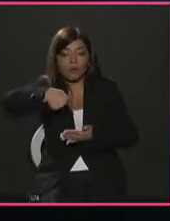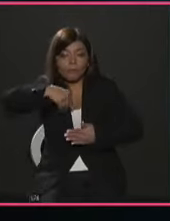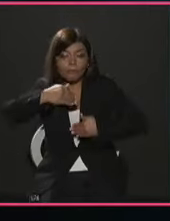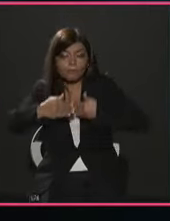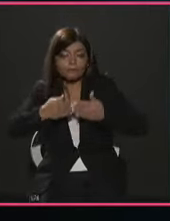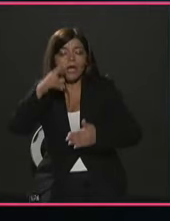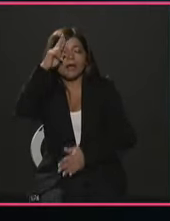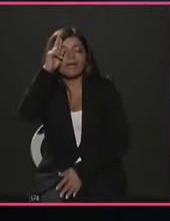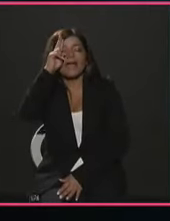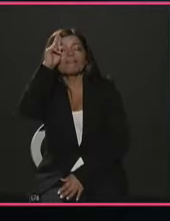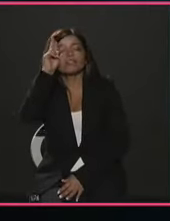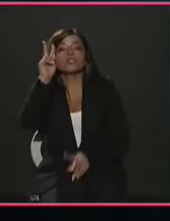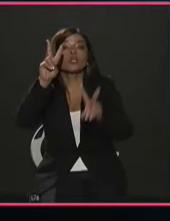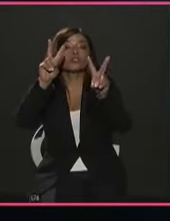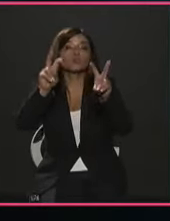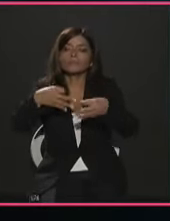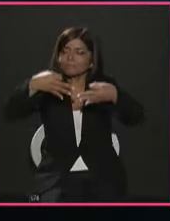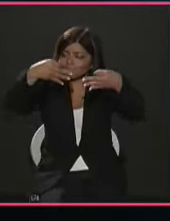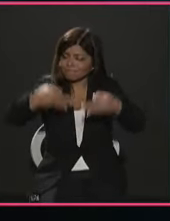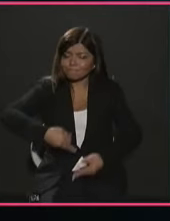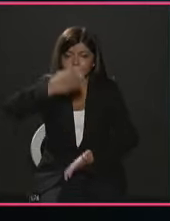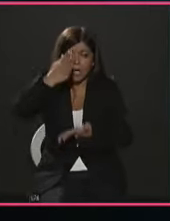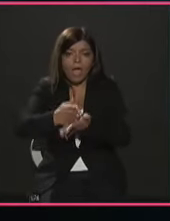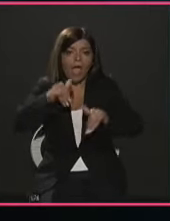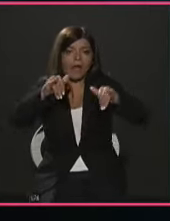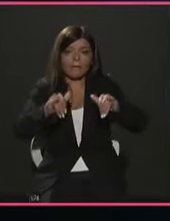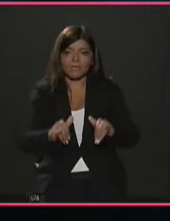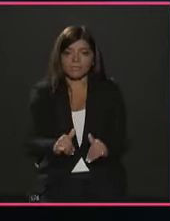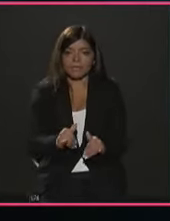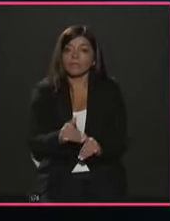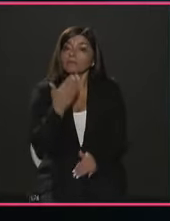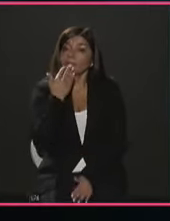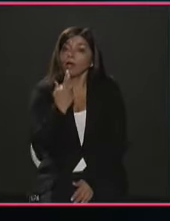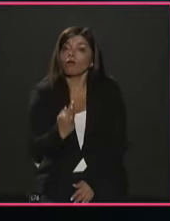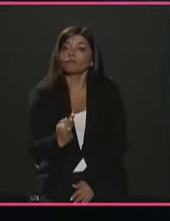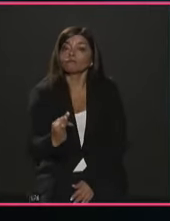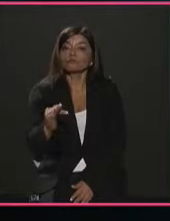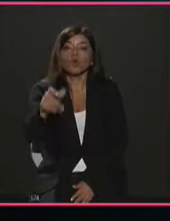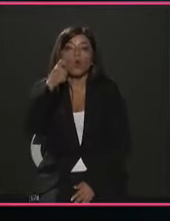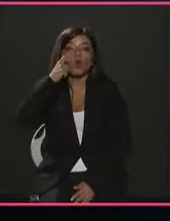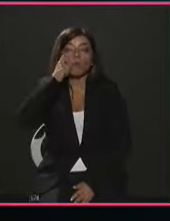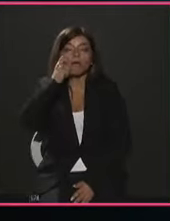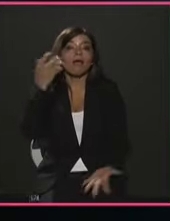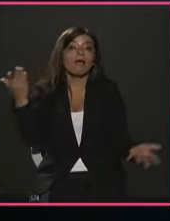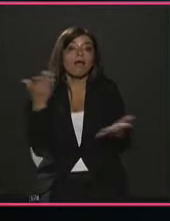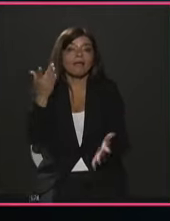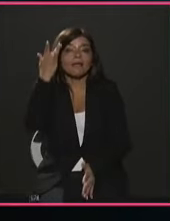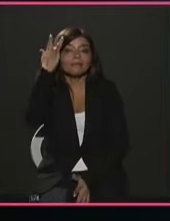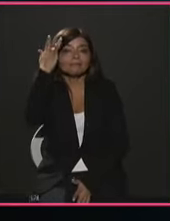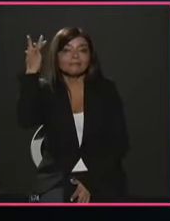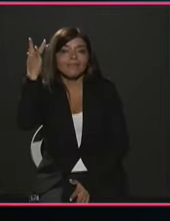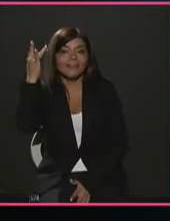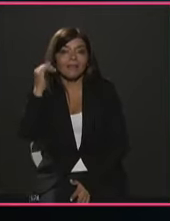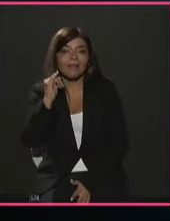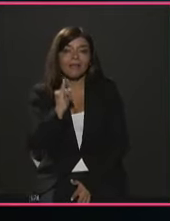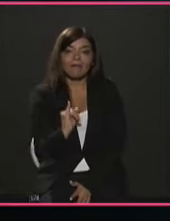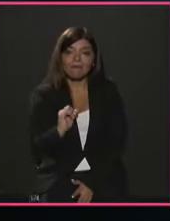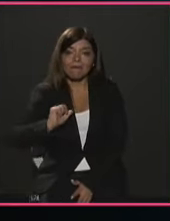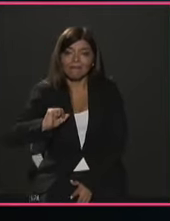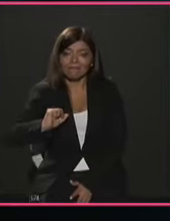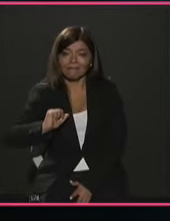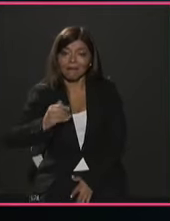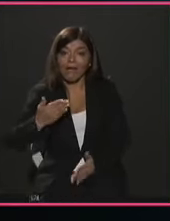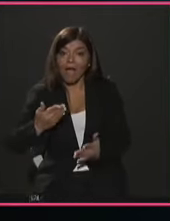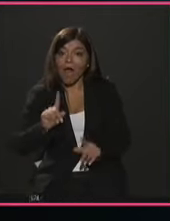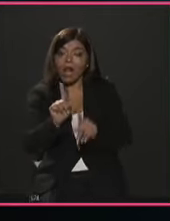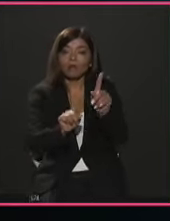de la reflexión sobre un tema que es decisivo para el presente y para el futuro de la humanidad que es la Inteligencia artificial hay algunos que